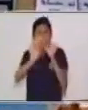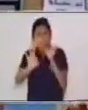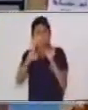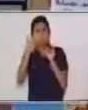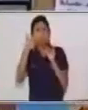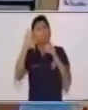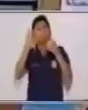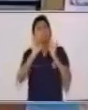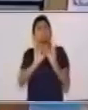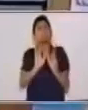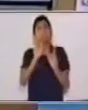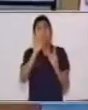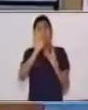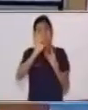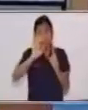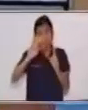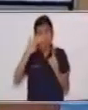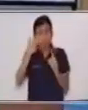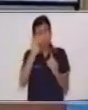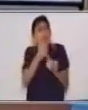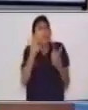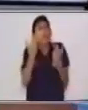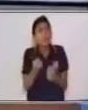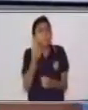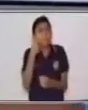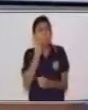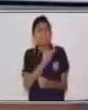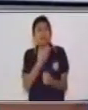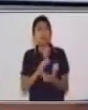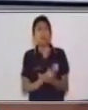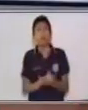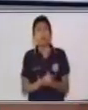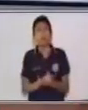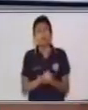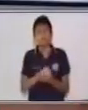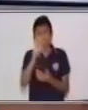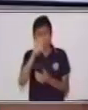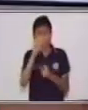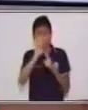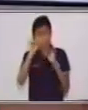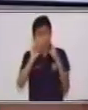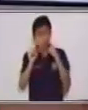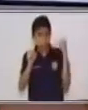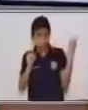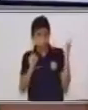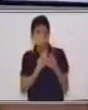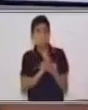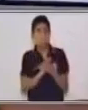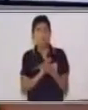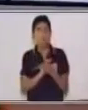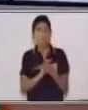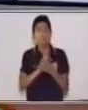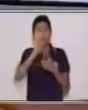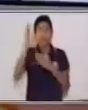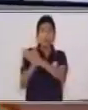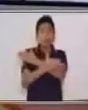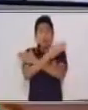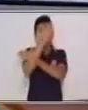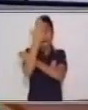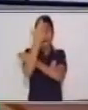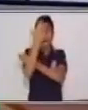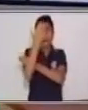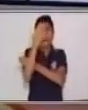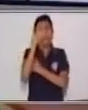el ejercicio de la microestructura de la siguiente oración. En las mañanas, el